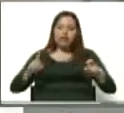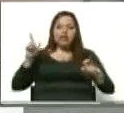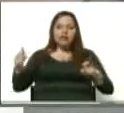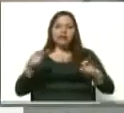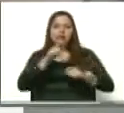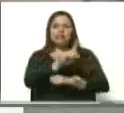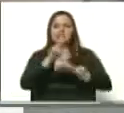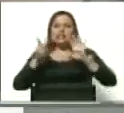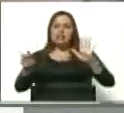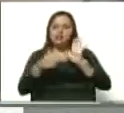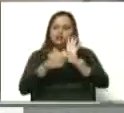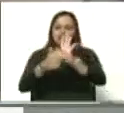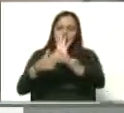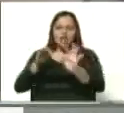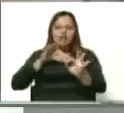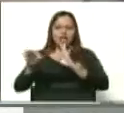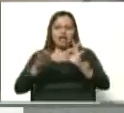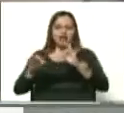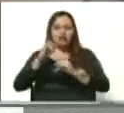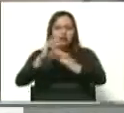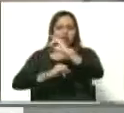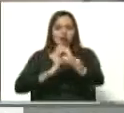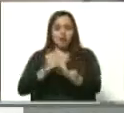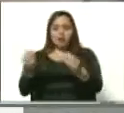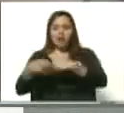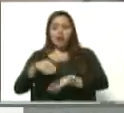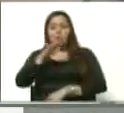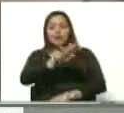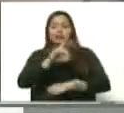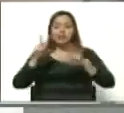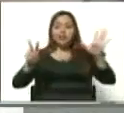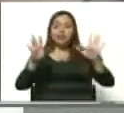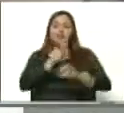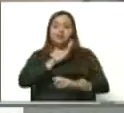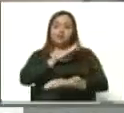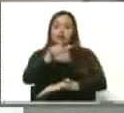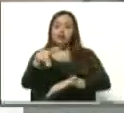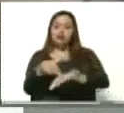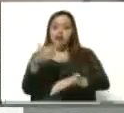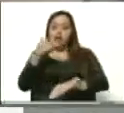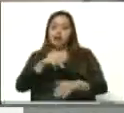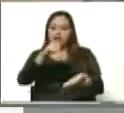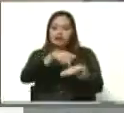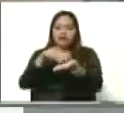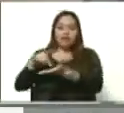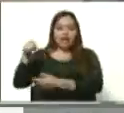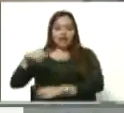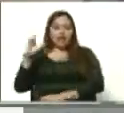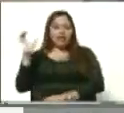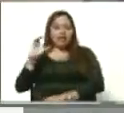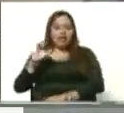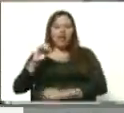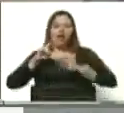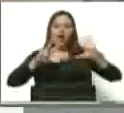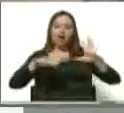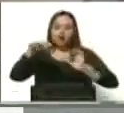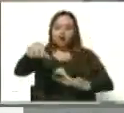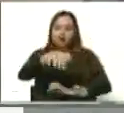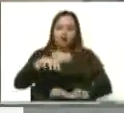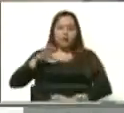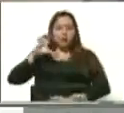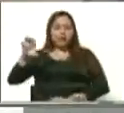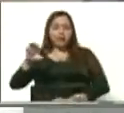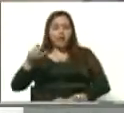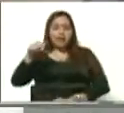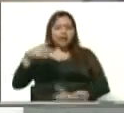17 espectáculos internacionales, 47 espectáculos nacionales presentes en Caracas y en 8 estados del país. Este es un festival que no